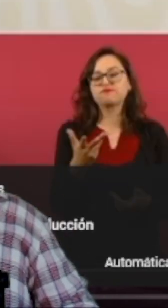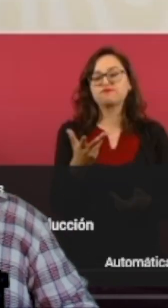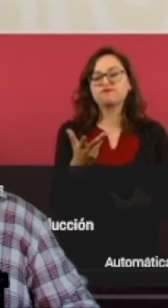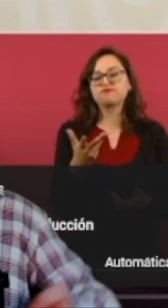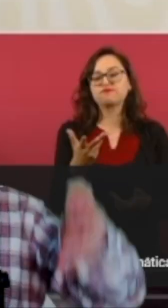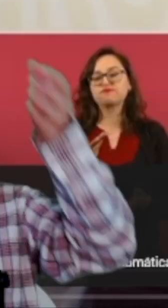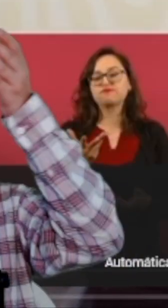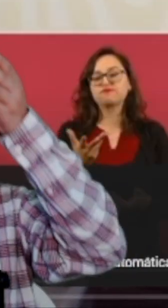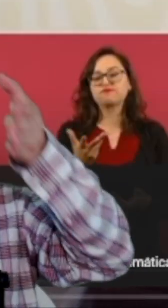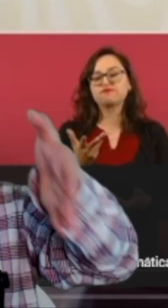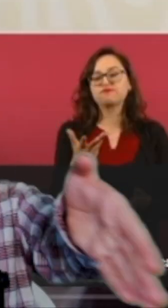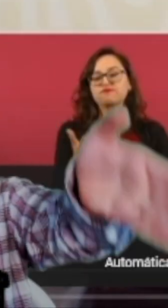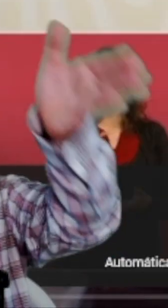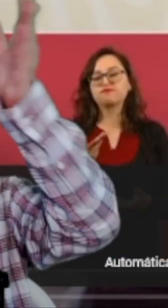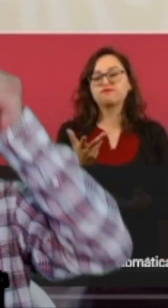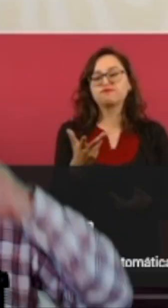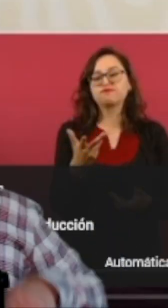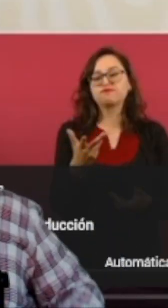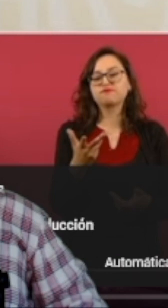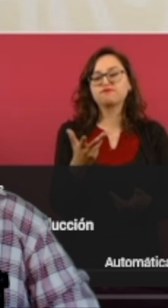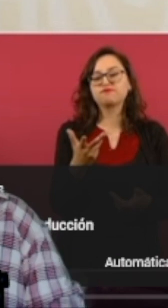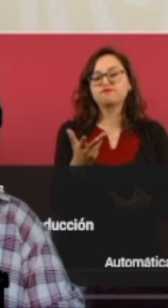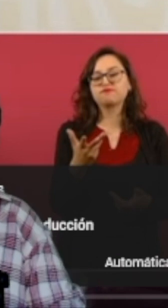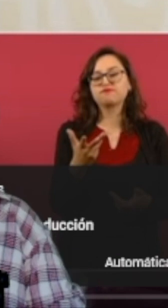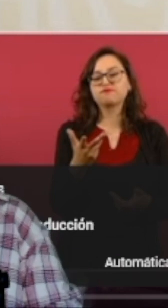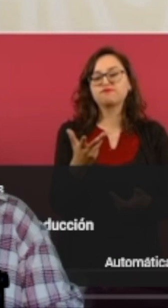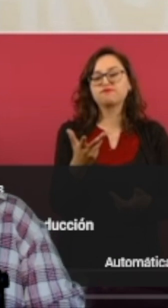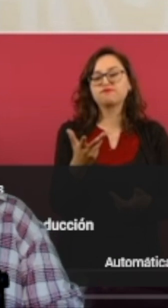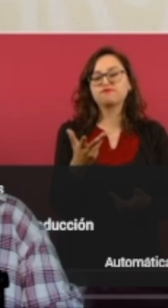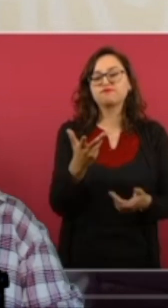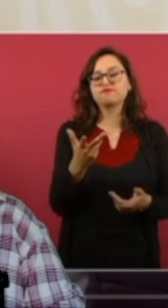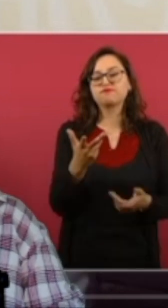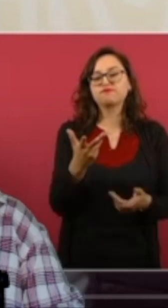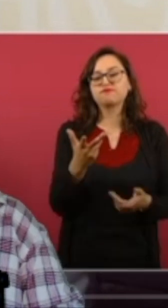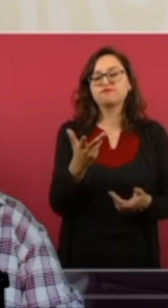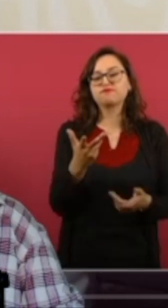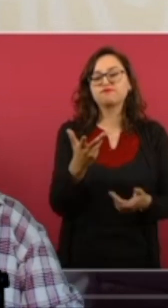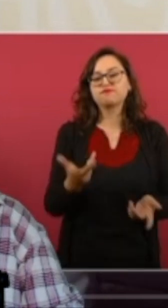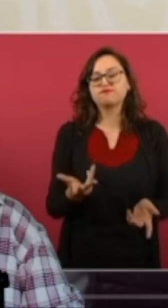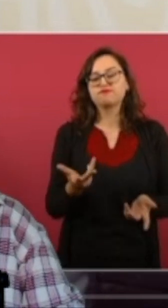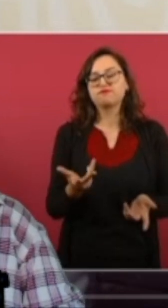que deben de otra vez tomar el rumbo por el bien de México.